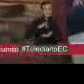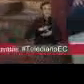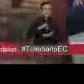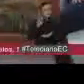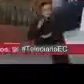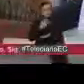ecuador-tv